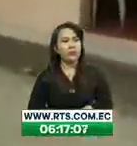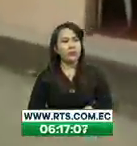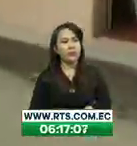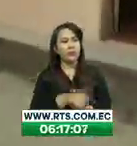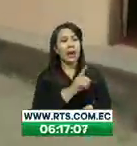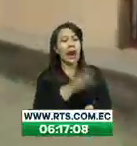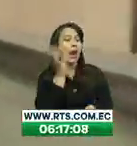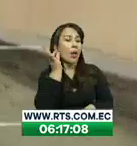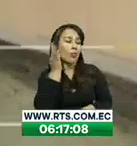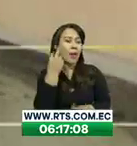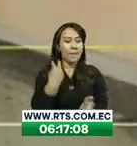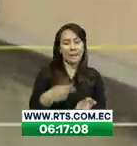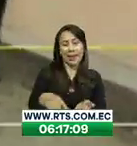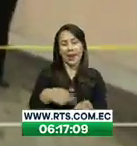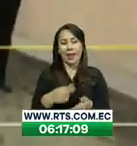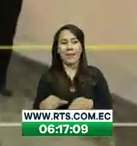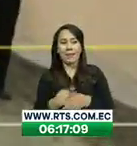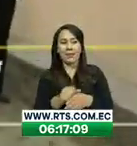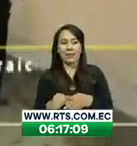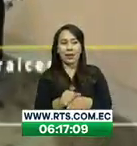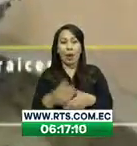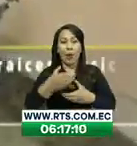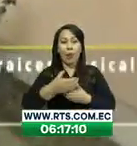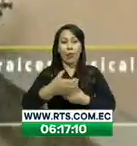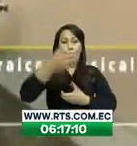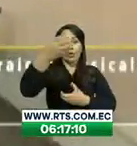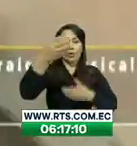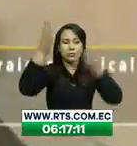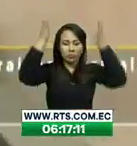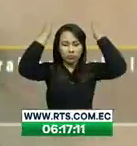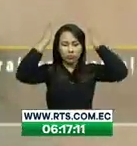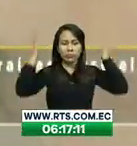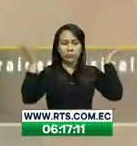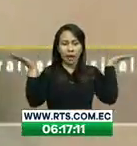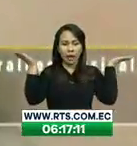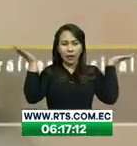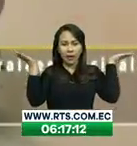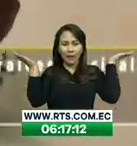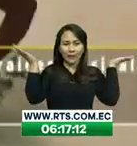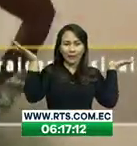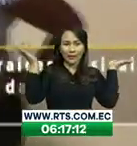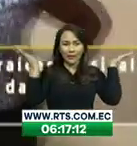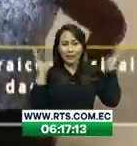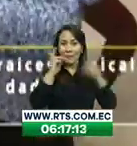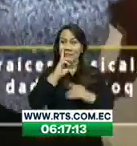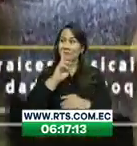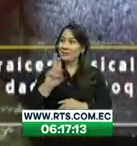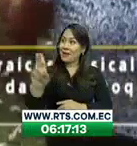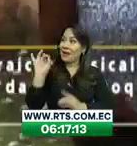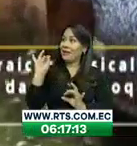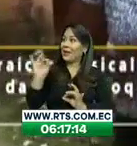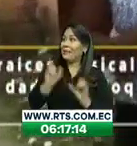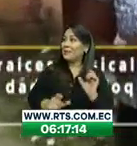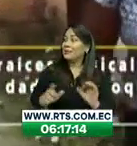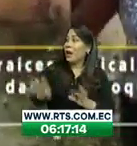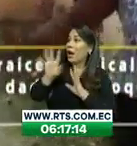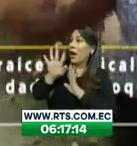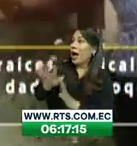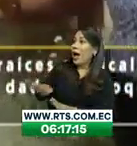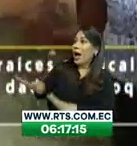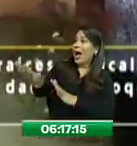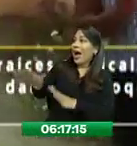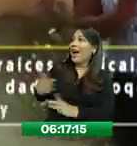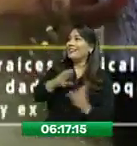las mujeres danzan con botellas en su cabeza con gran equilibrio, lo que se ha convertido en un espectáculo digno para ver